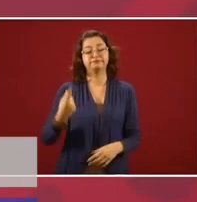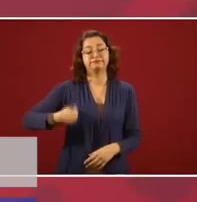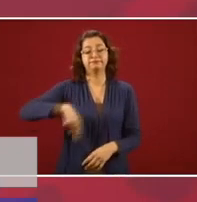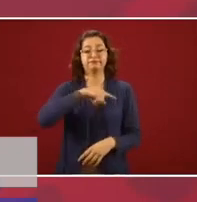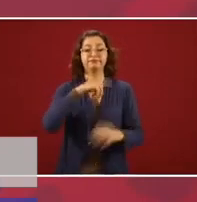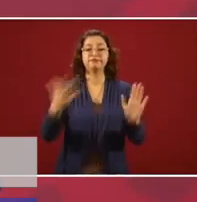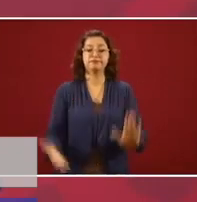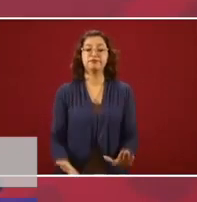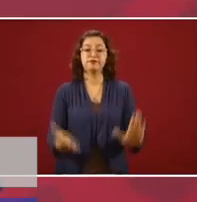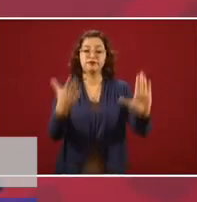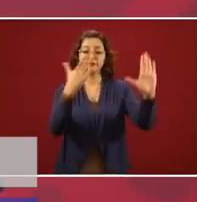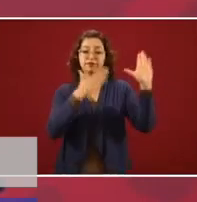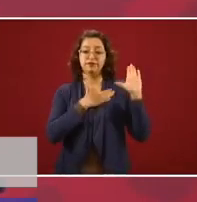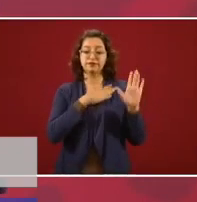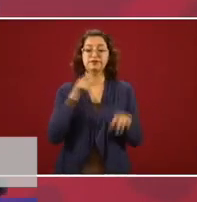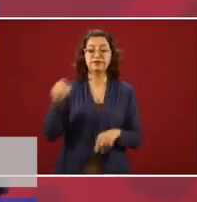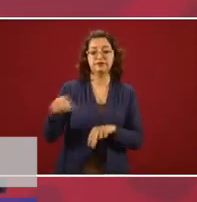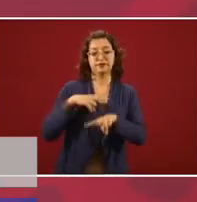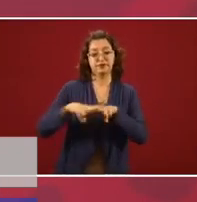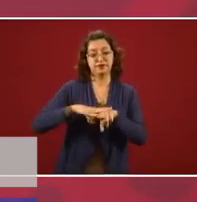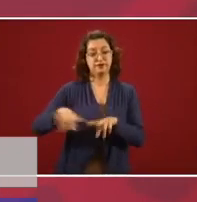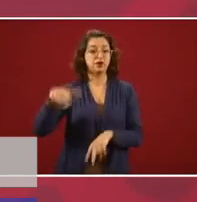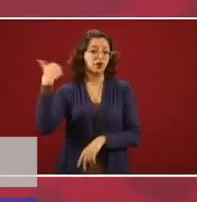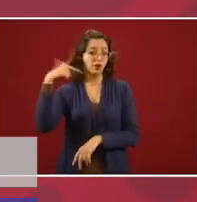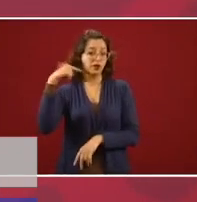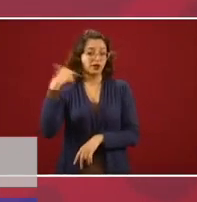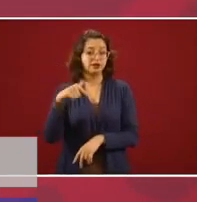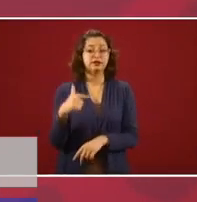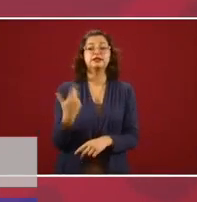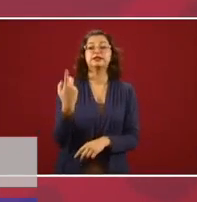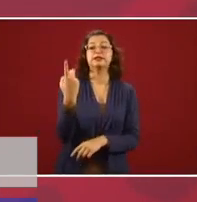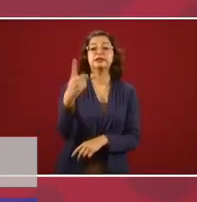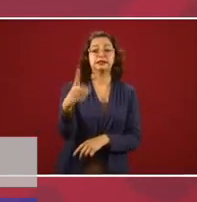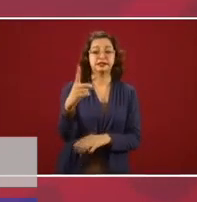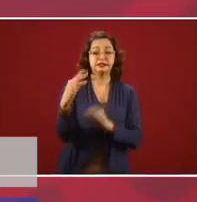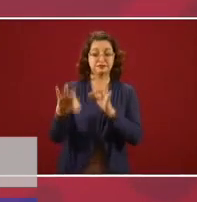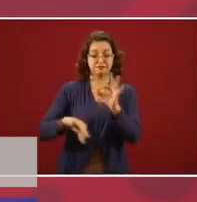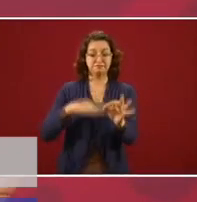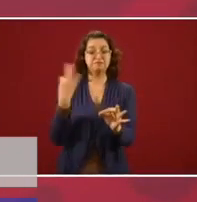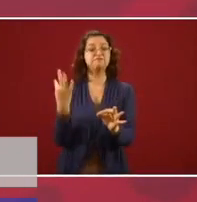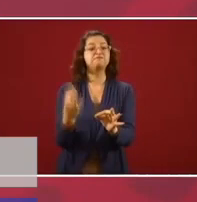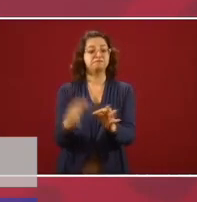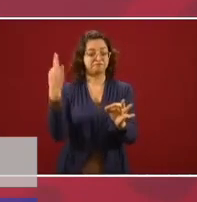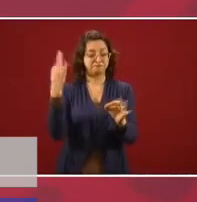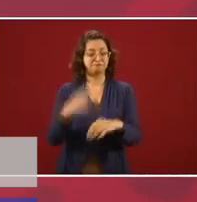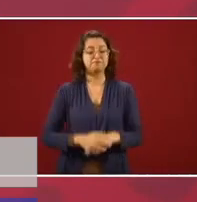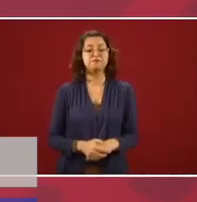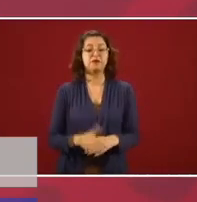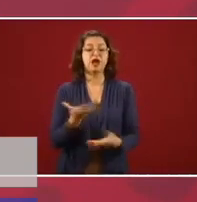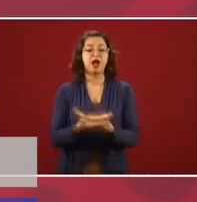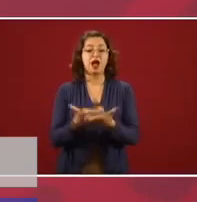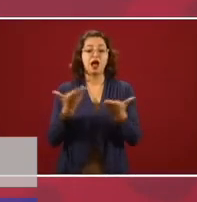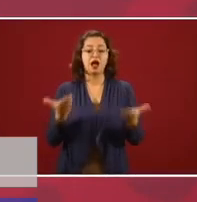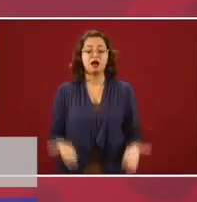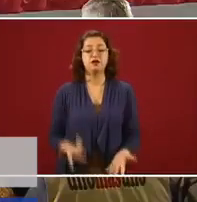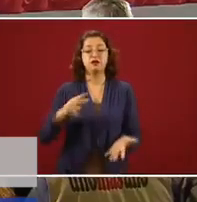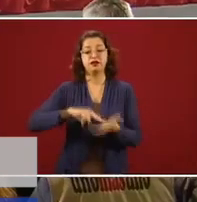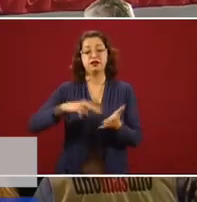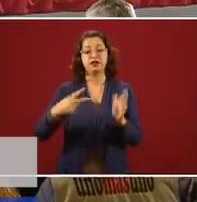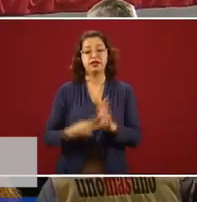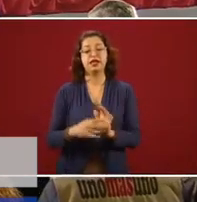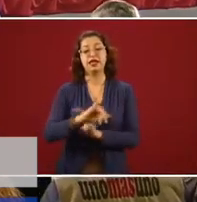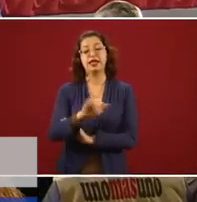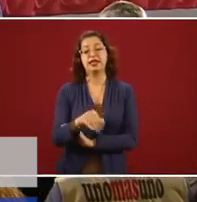informe de la reunión. No obstante, pide orden y que se organice una comisión. Menciona que la democracia es orden democrático y